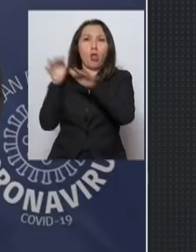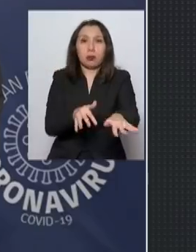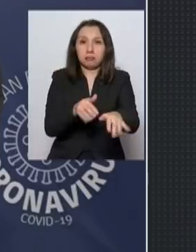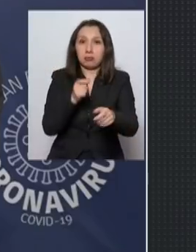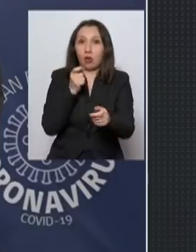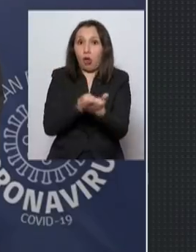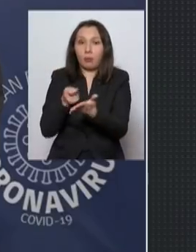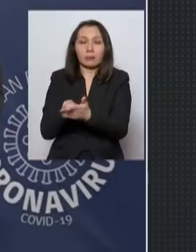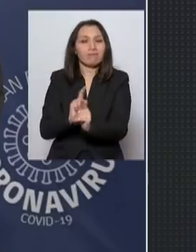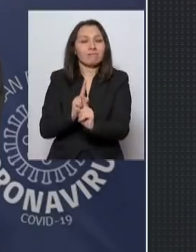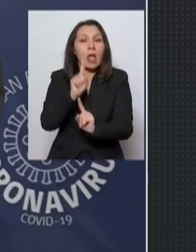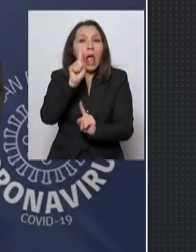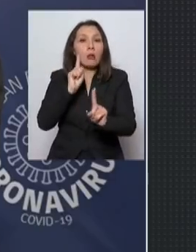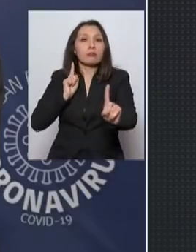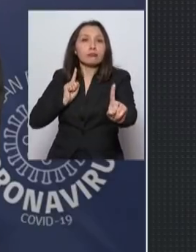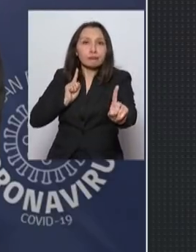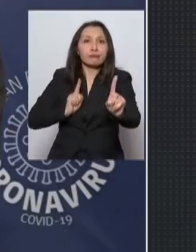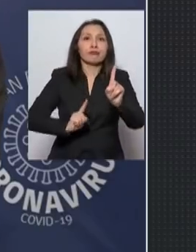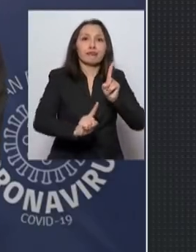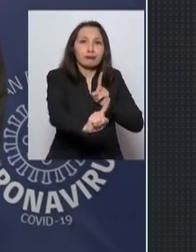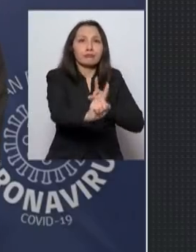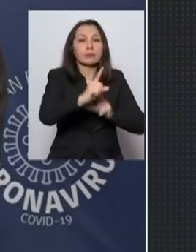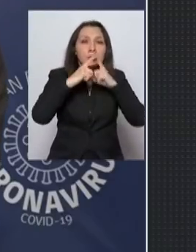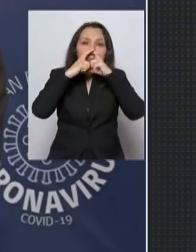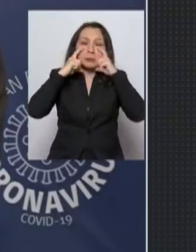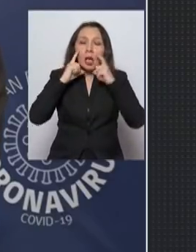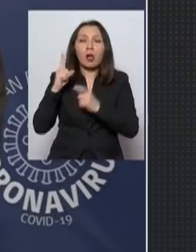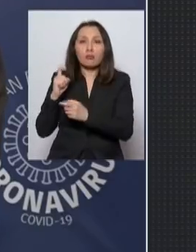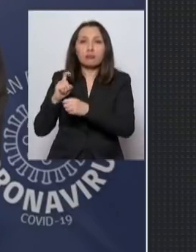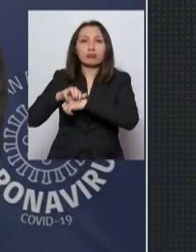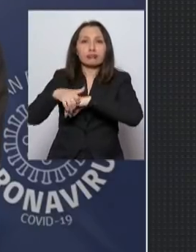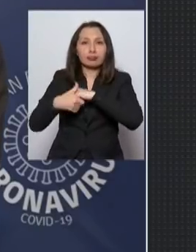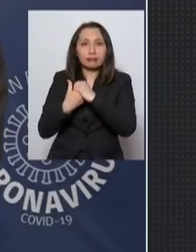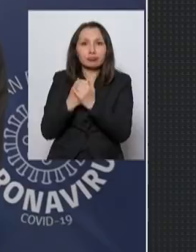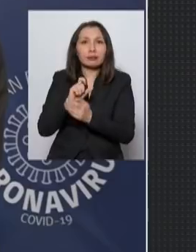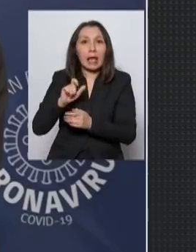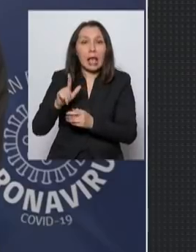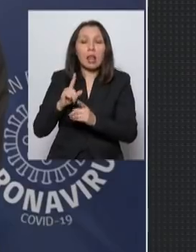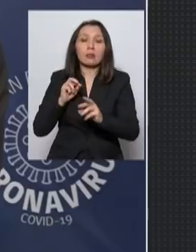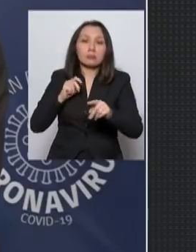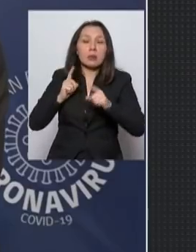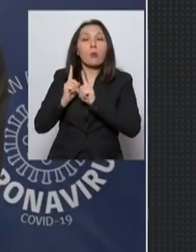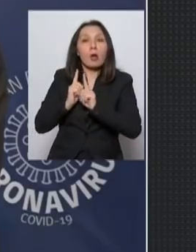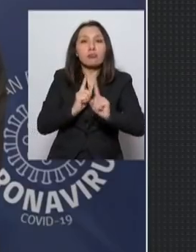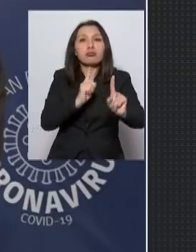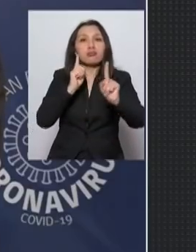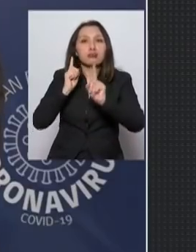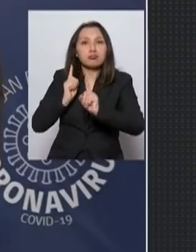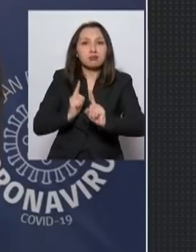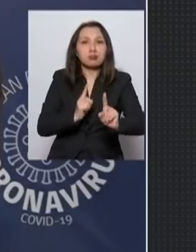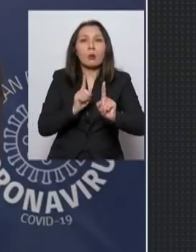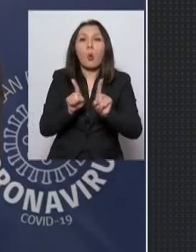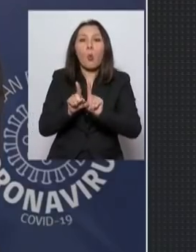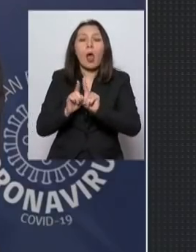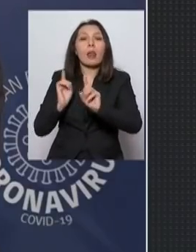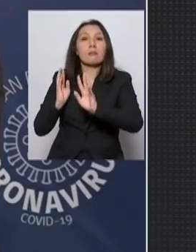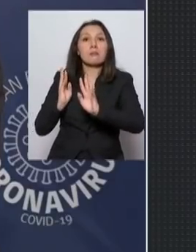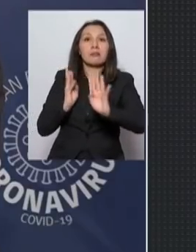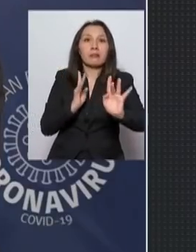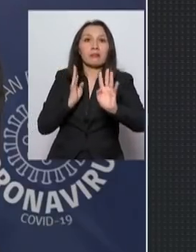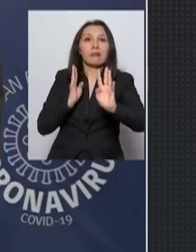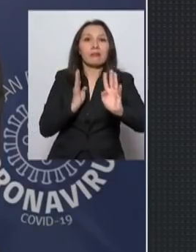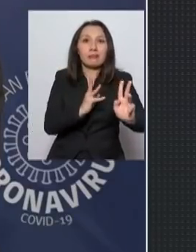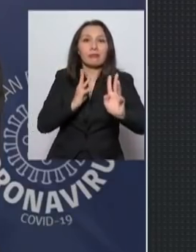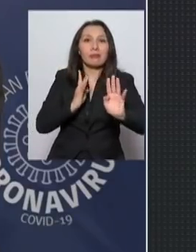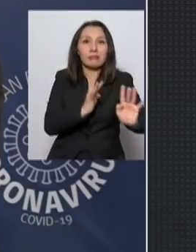bruscamente, sino que tienen que entrar con mascarilla, hay alcohol gel y van entrando en un flujo que equivale al flujo de salida para que no se